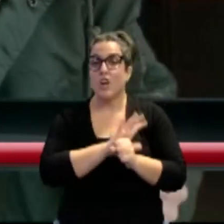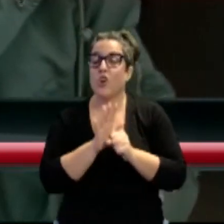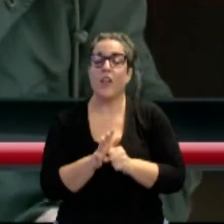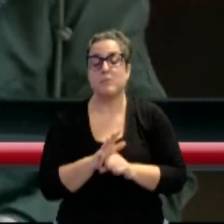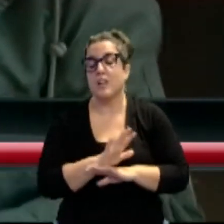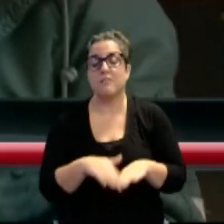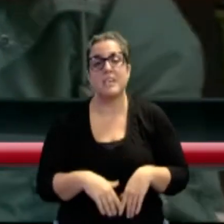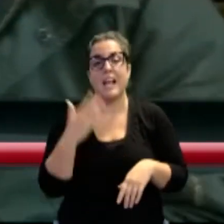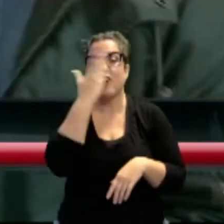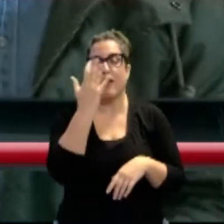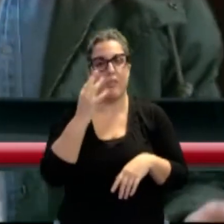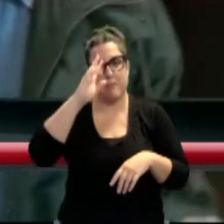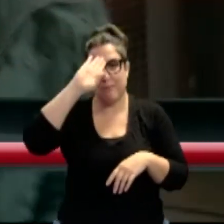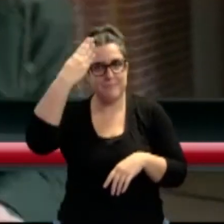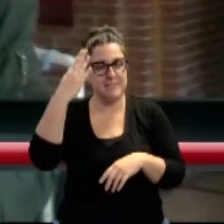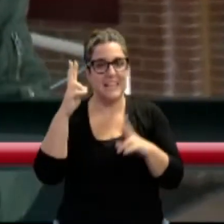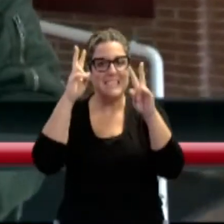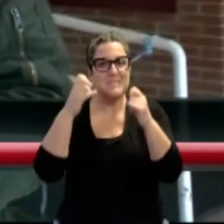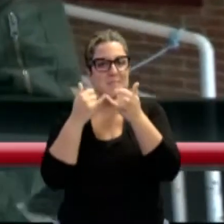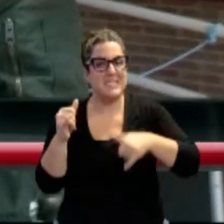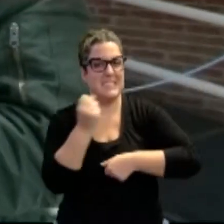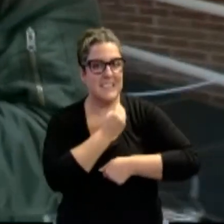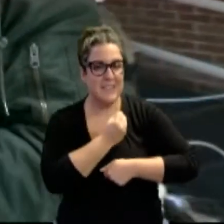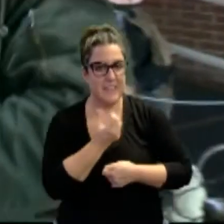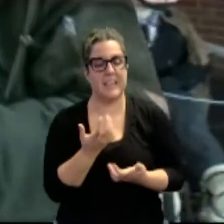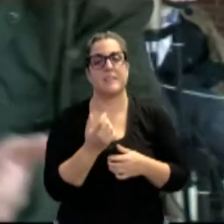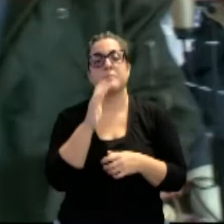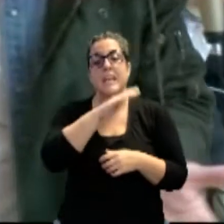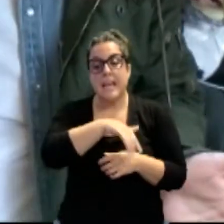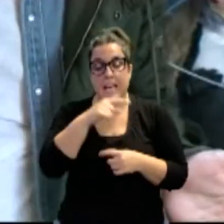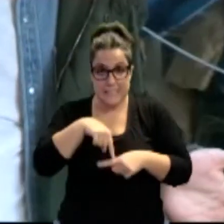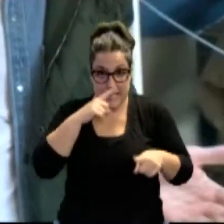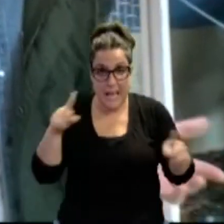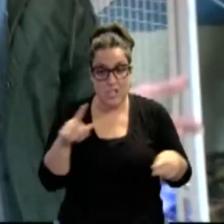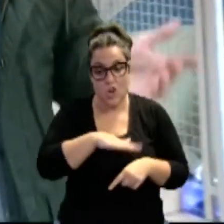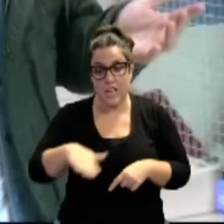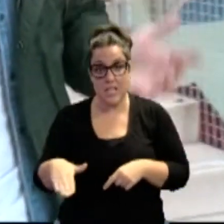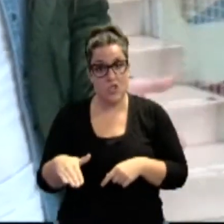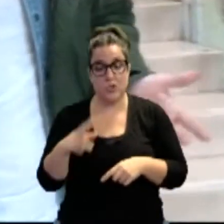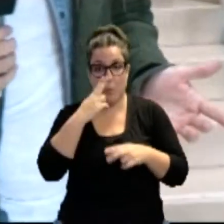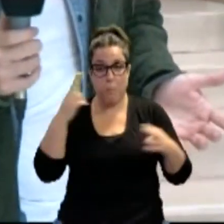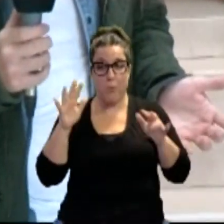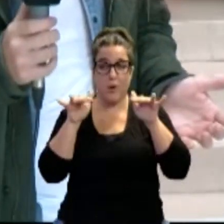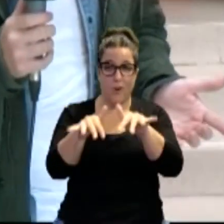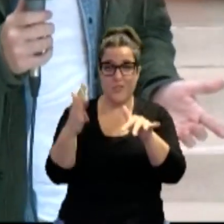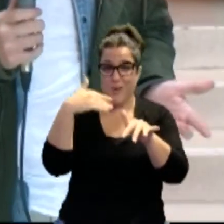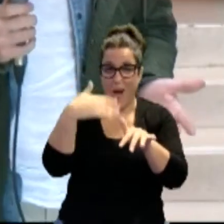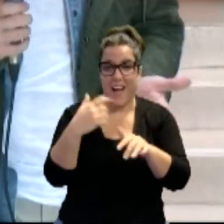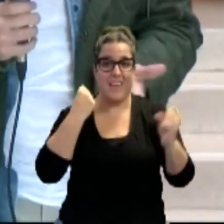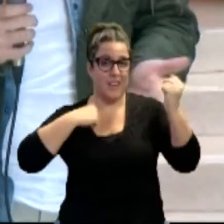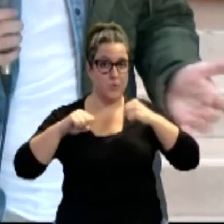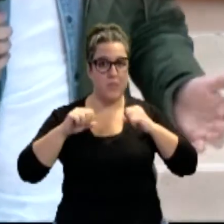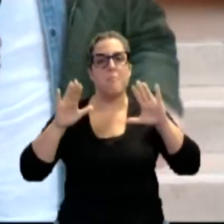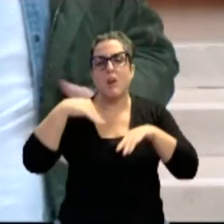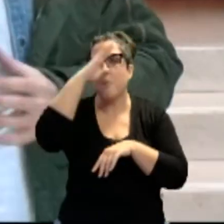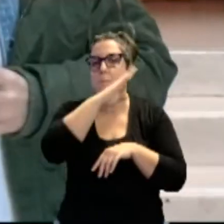a reinventarse en cuanto a lo que tiene que ver con los festivales de Navidad. Este año los niños tendrán que actuar sin público, aunque los padres podrán, eso sí, disfrutarlo